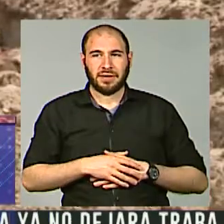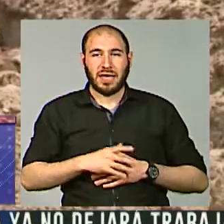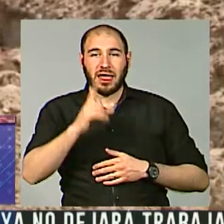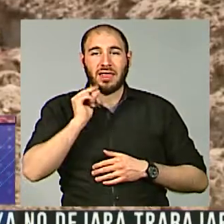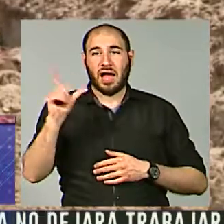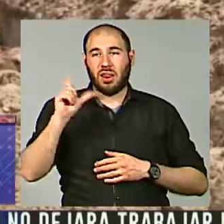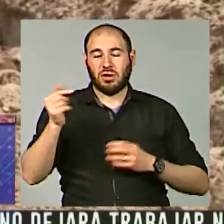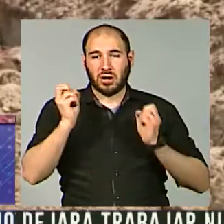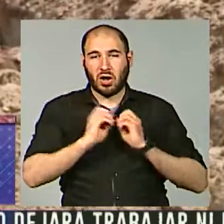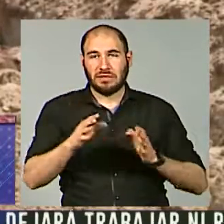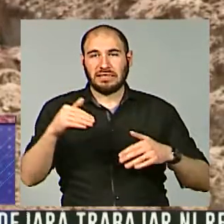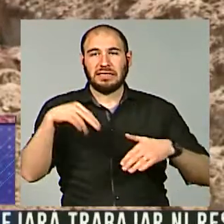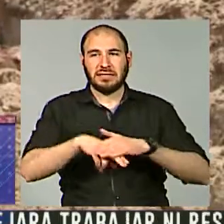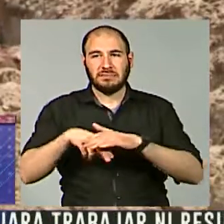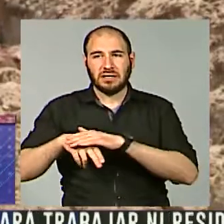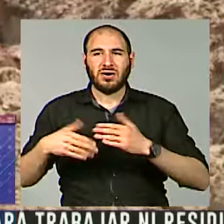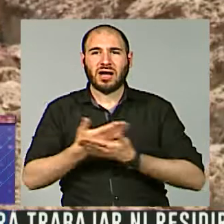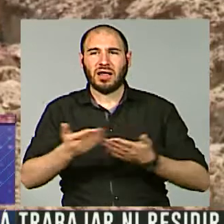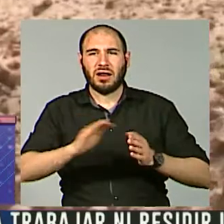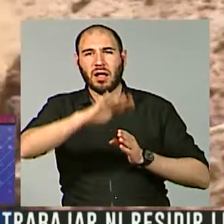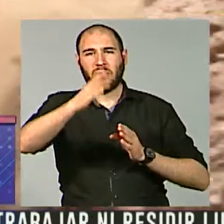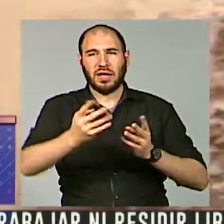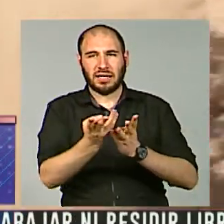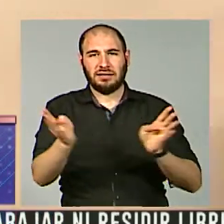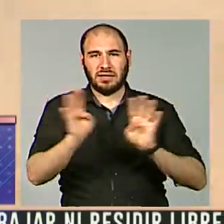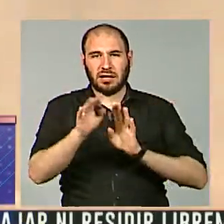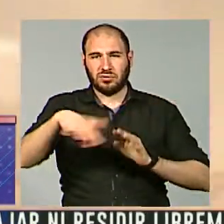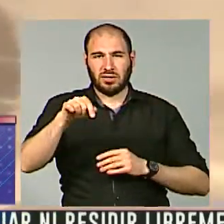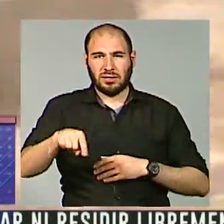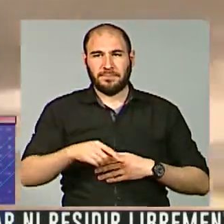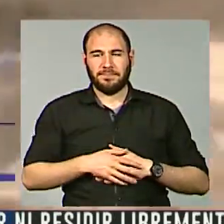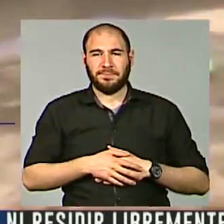lunes comenzaron los entierros en masa en las colinas que rodean Palu.